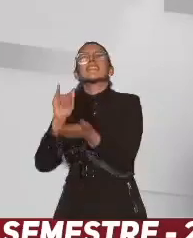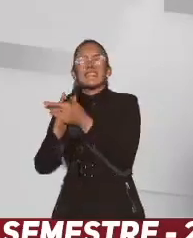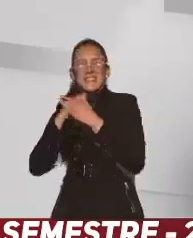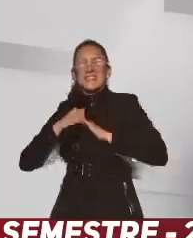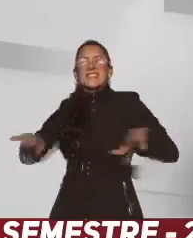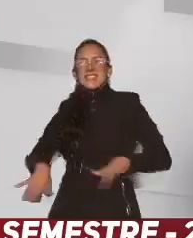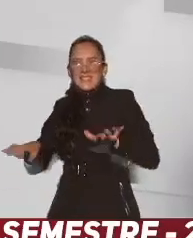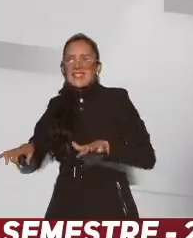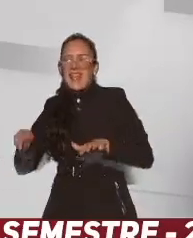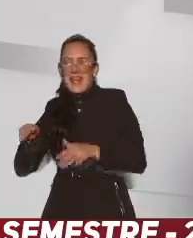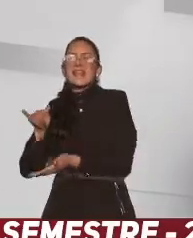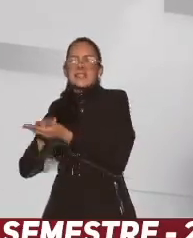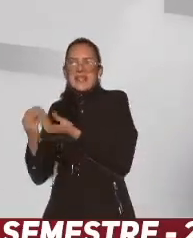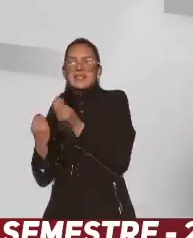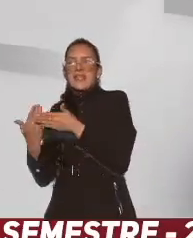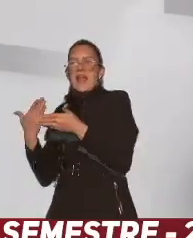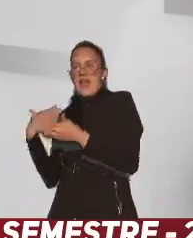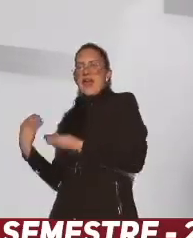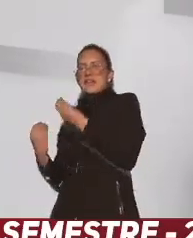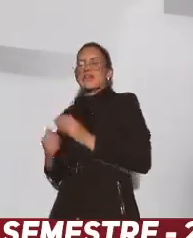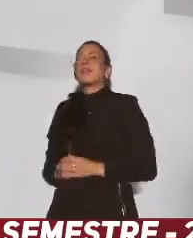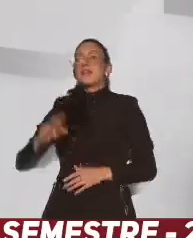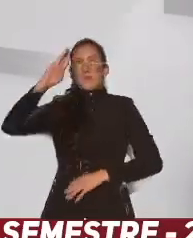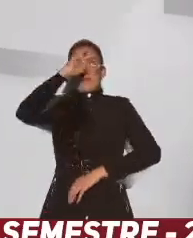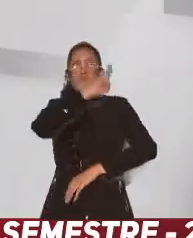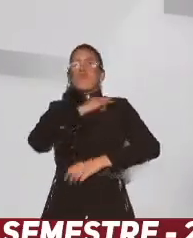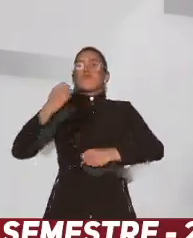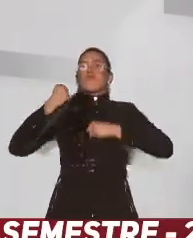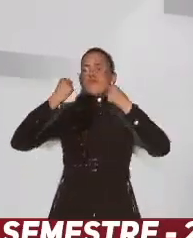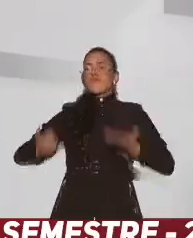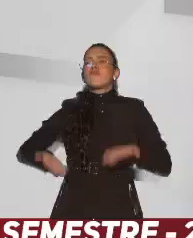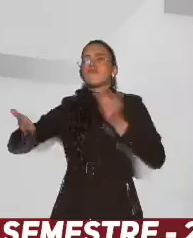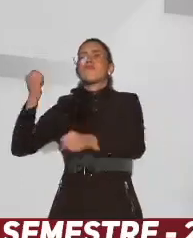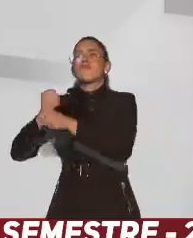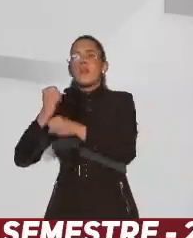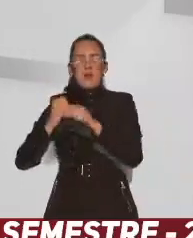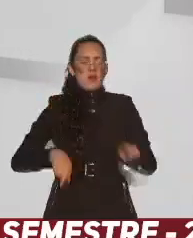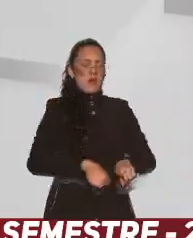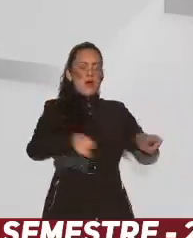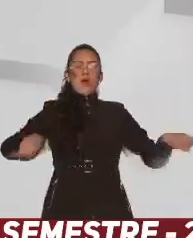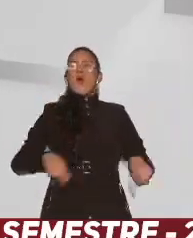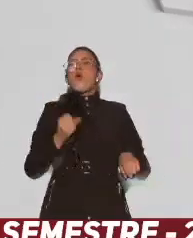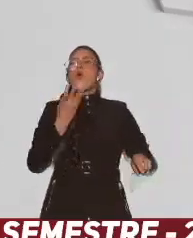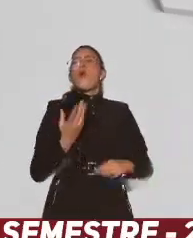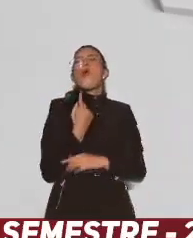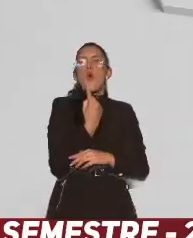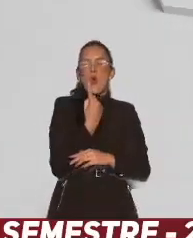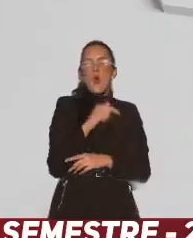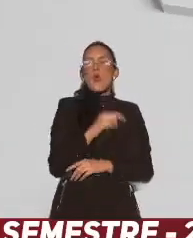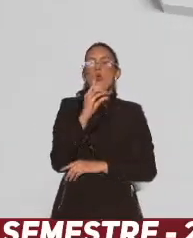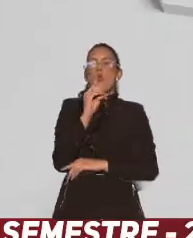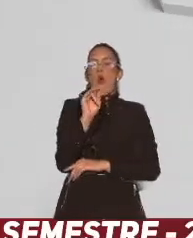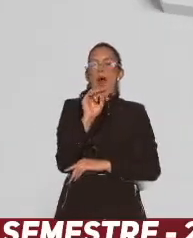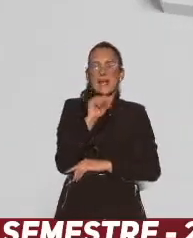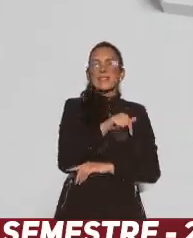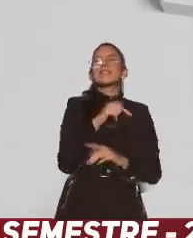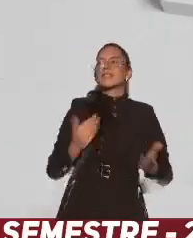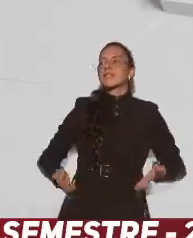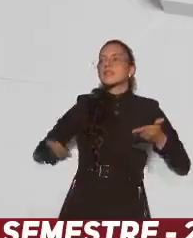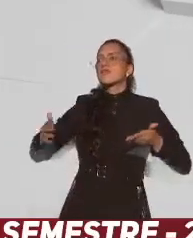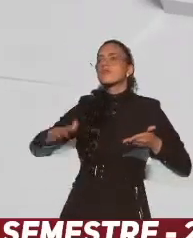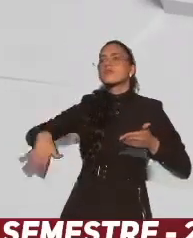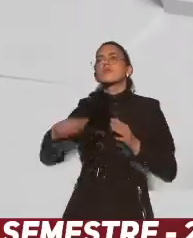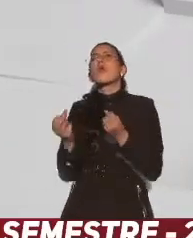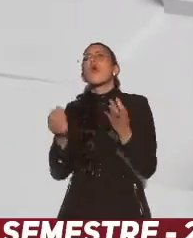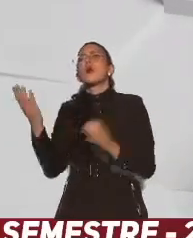Ejército Nacional brinda oportunidad de empleo en el Batallón de Intendencia número 1, Las Juanas, a 952 familias,